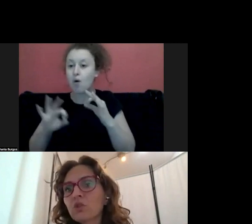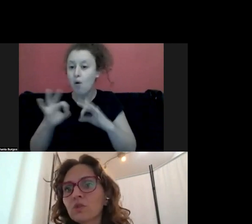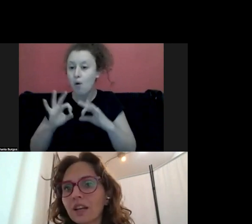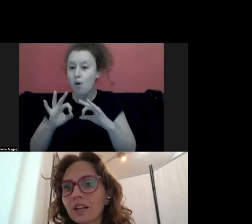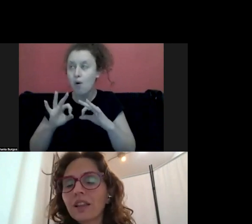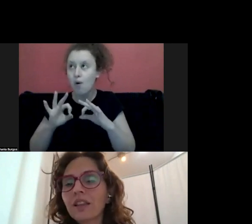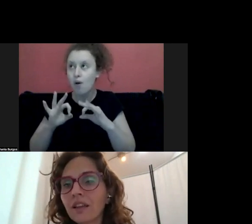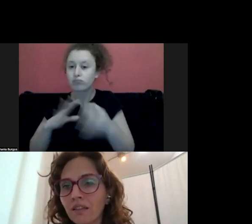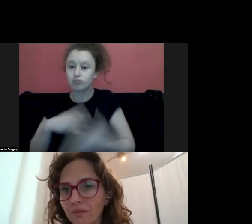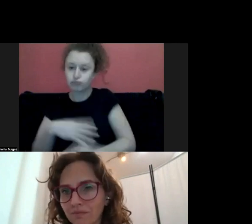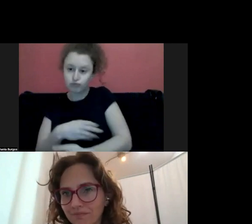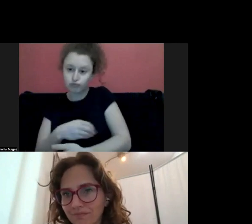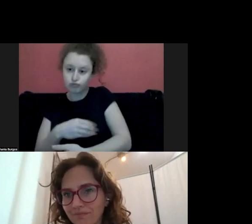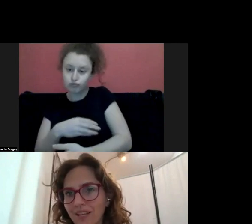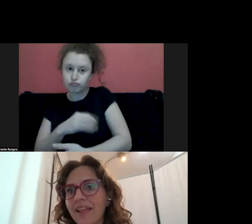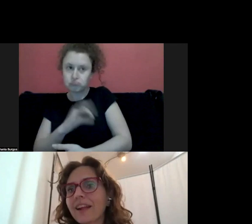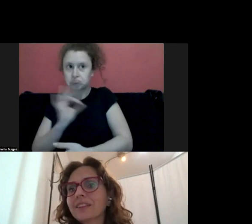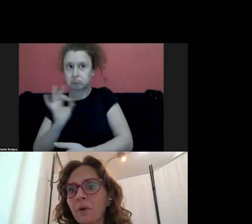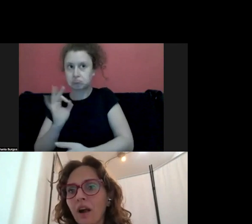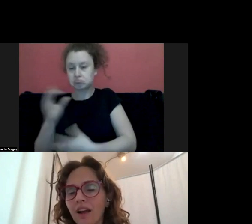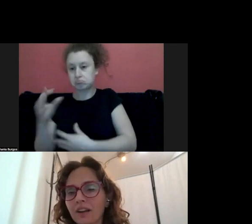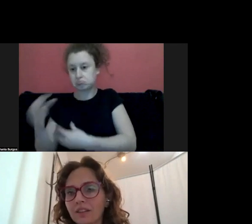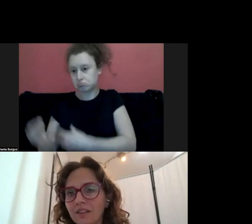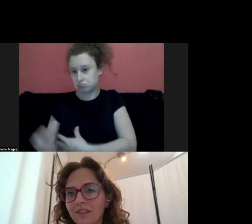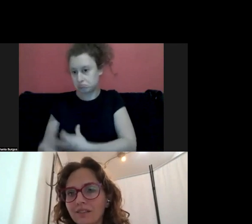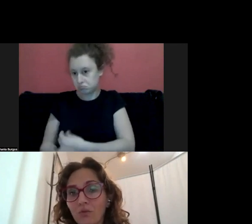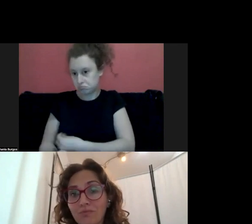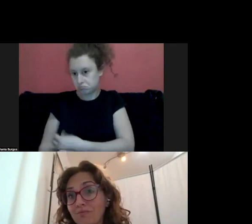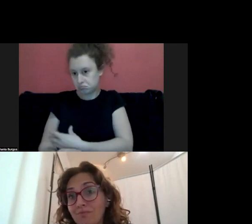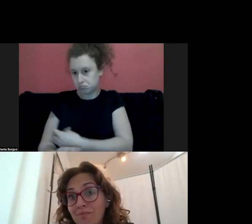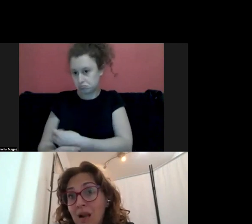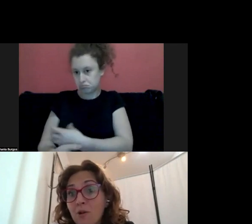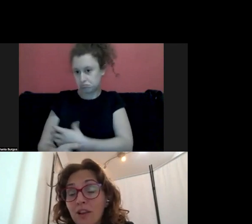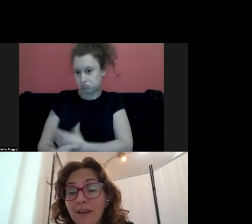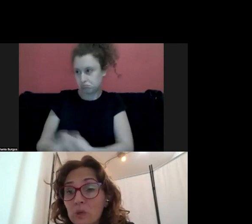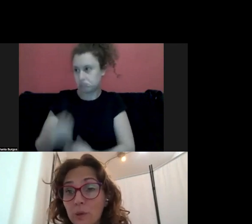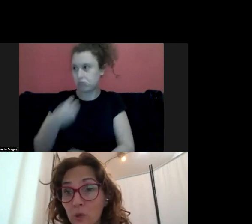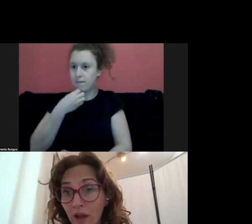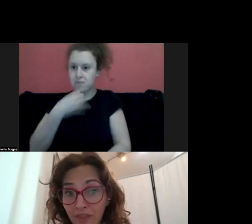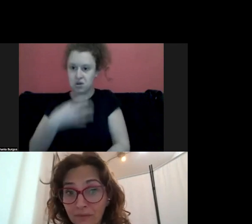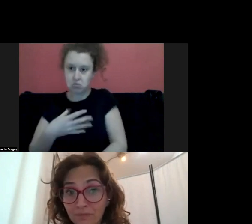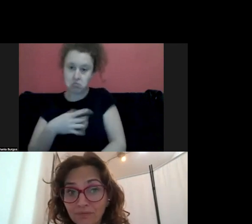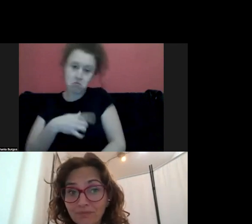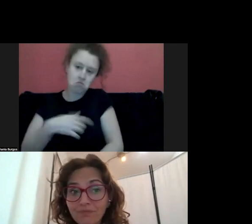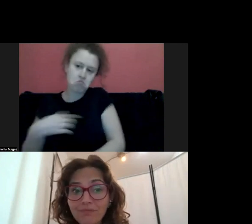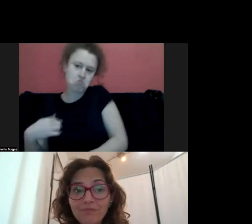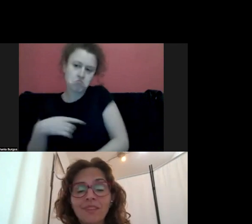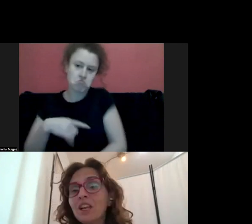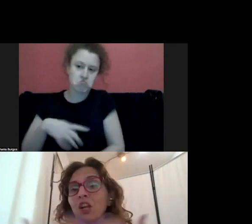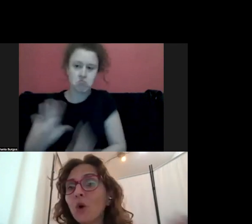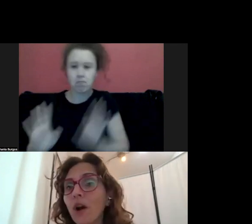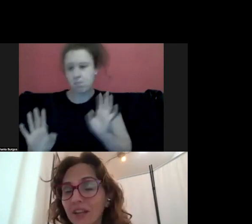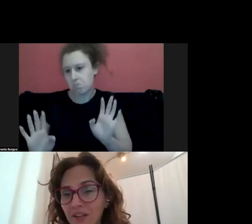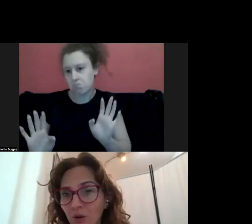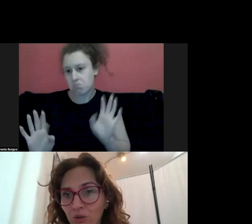Esto no es una rigidez que haya que trabajar. La mayoría de los bebés lo hacen. No hay que